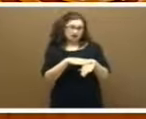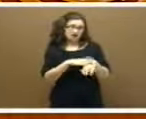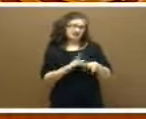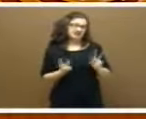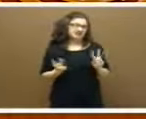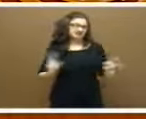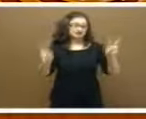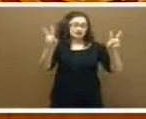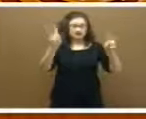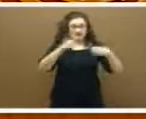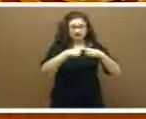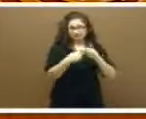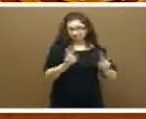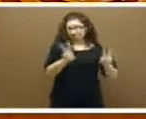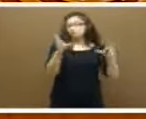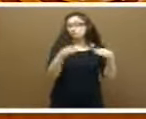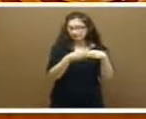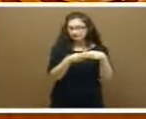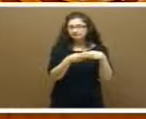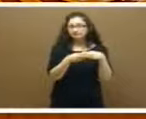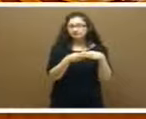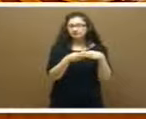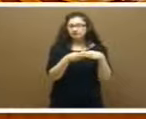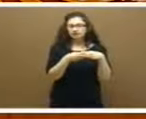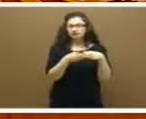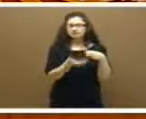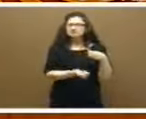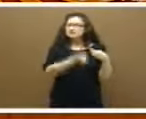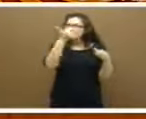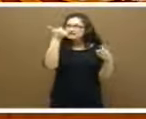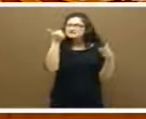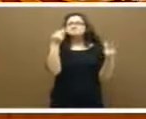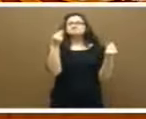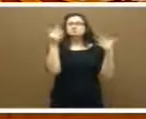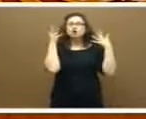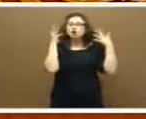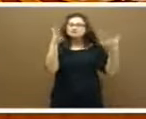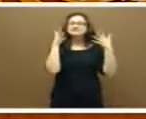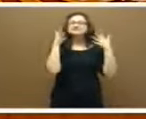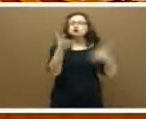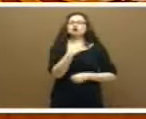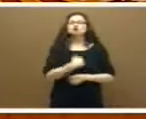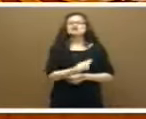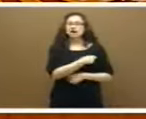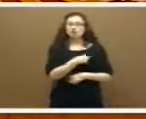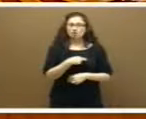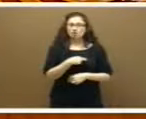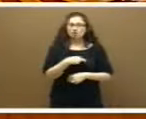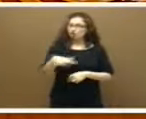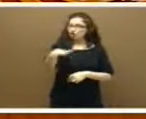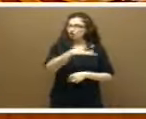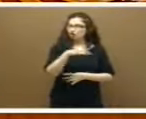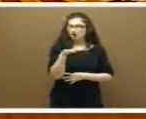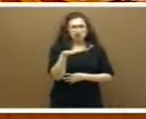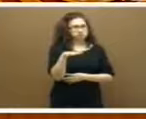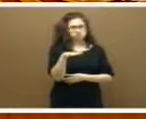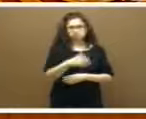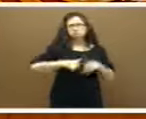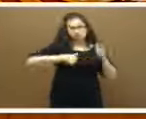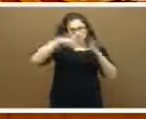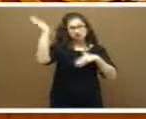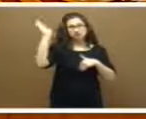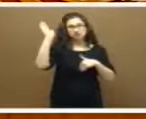activar esa participación comunitaria ha ido mucho más allá de los consejos de salud de zona, que no existen en el papel, señor don